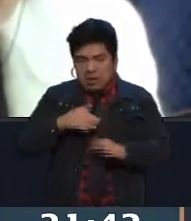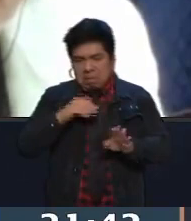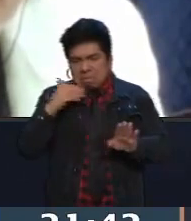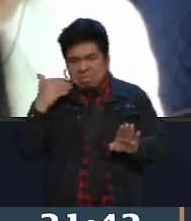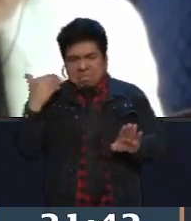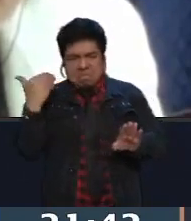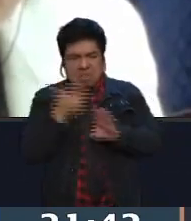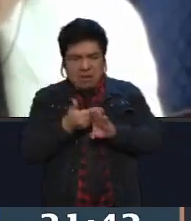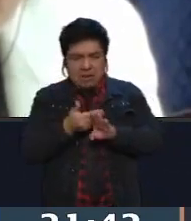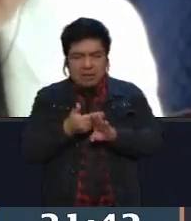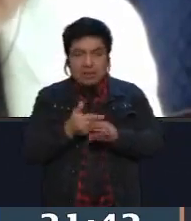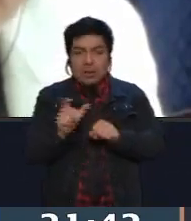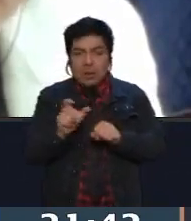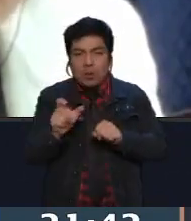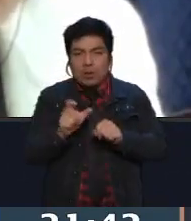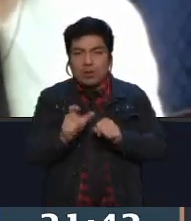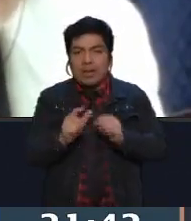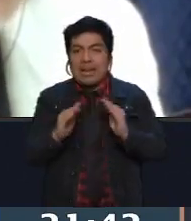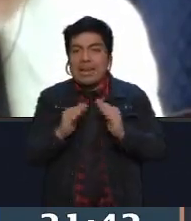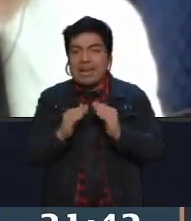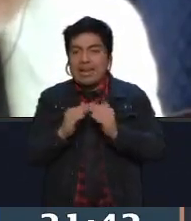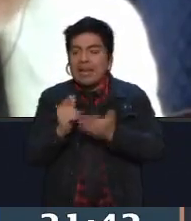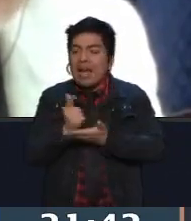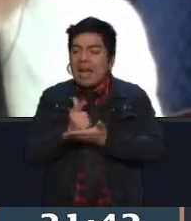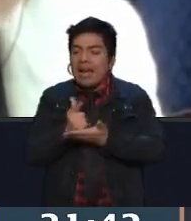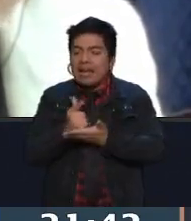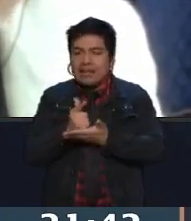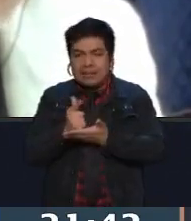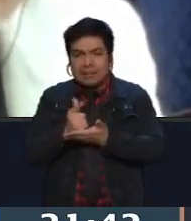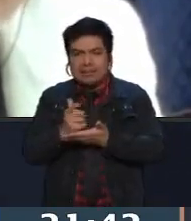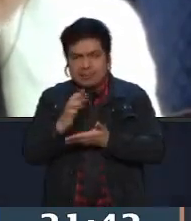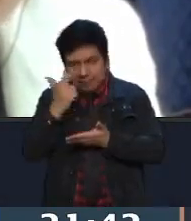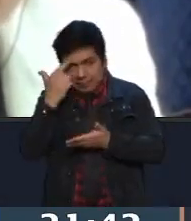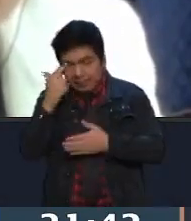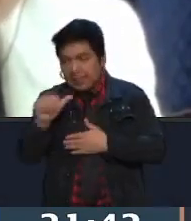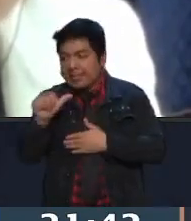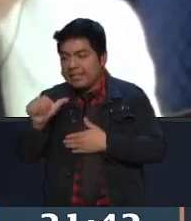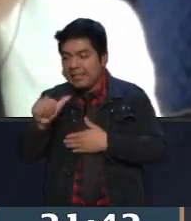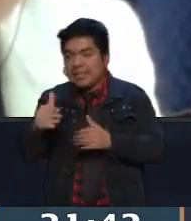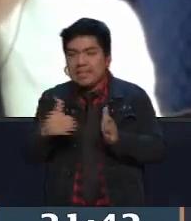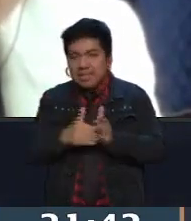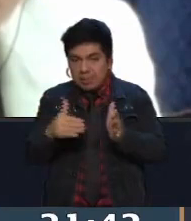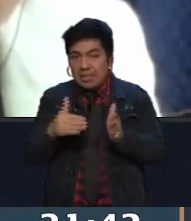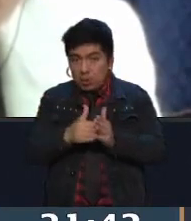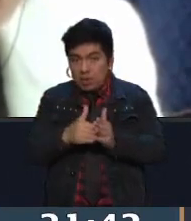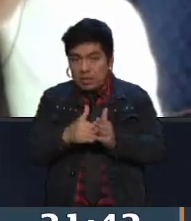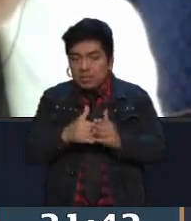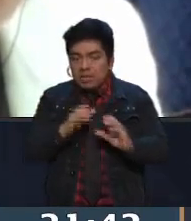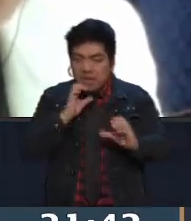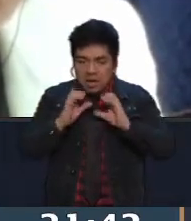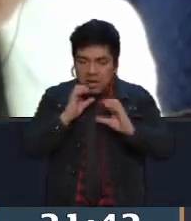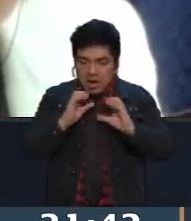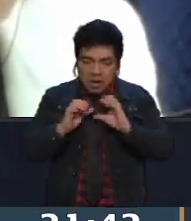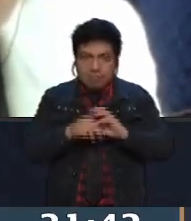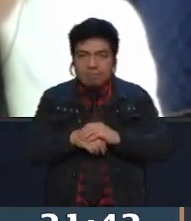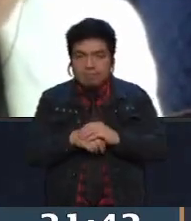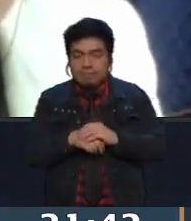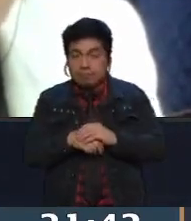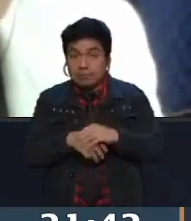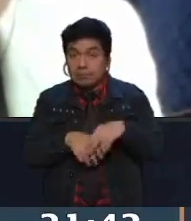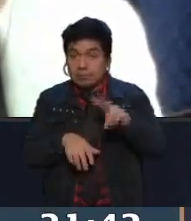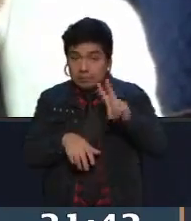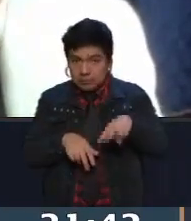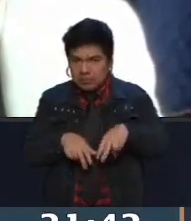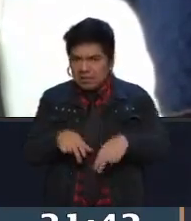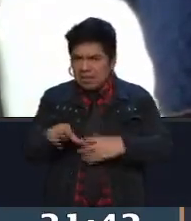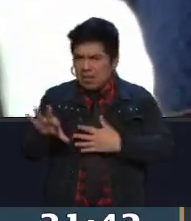Obrador había sido la Casa Gris. La Casa Gris tuvo 16 millones de conversaciones. Entonces, ¿de verdad hay